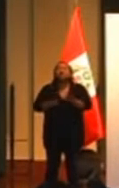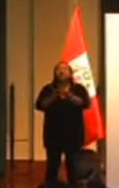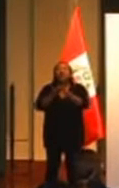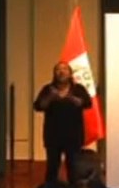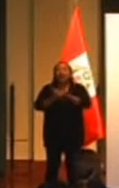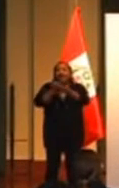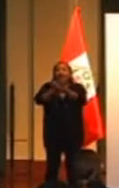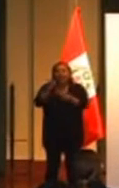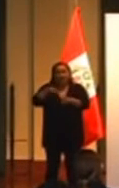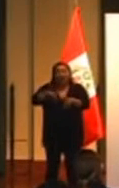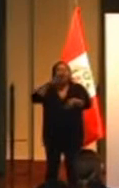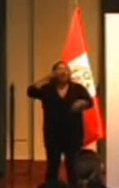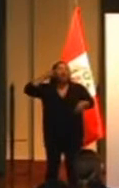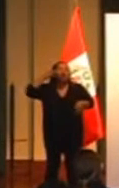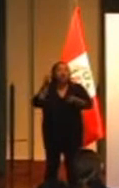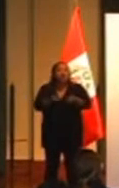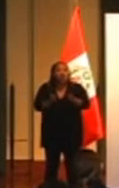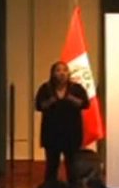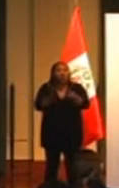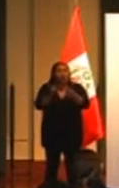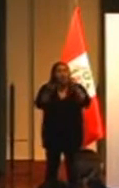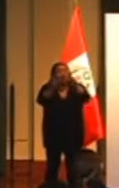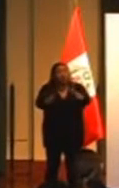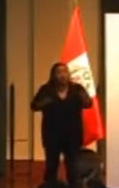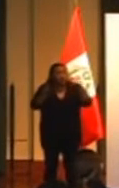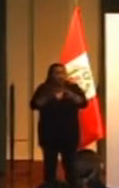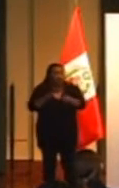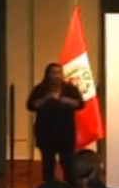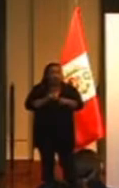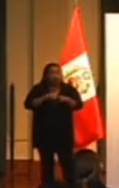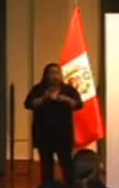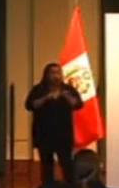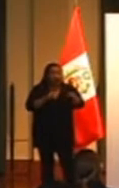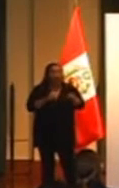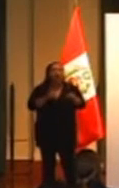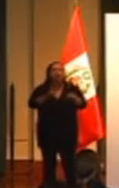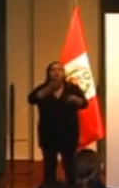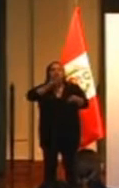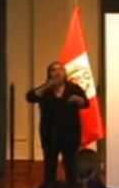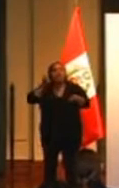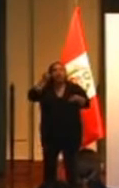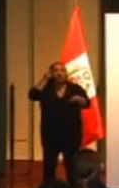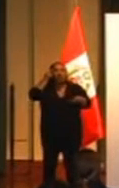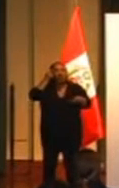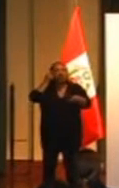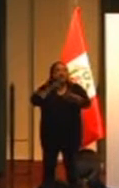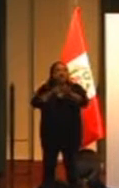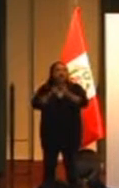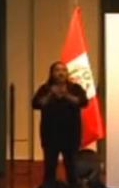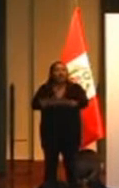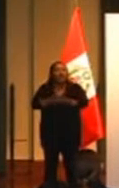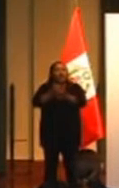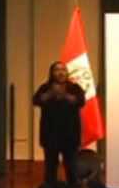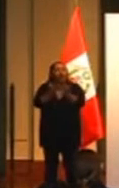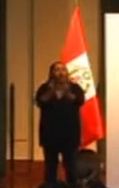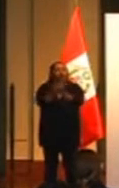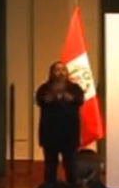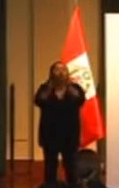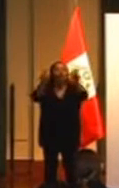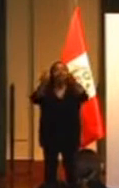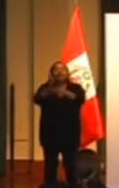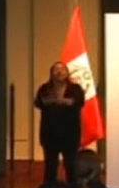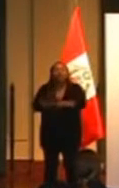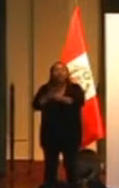Miraflores. Y cuando hay investigación criminal, hay una mejor posición, sin duda, respecto al tema de la seguridad